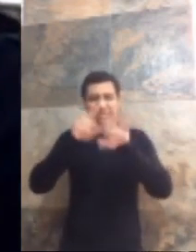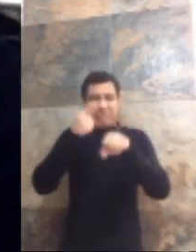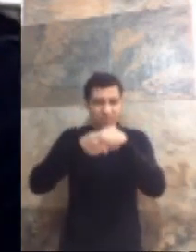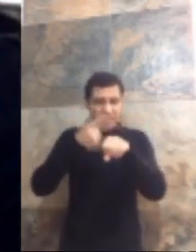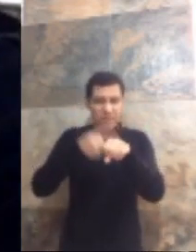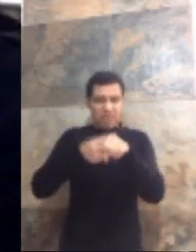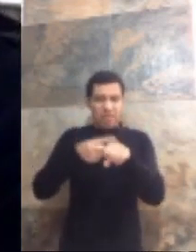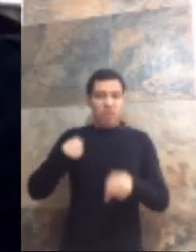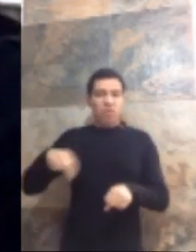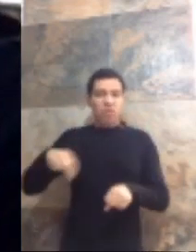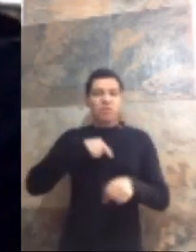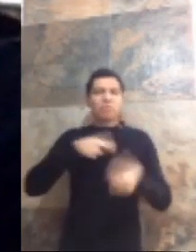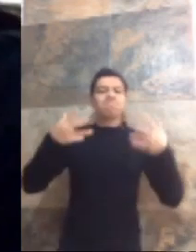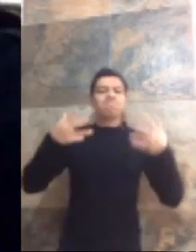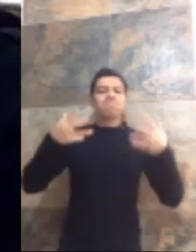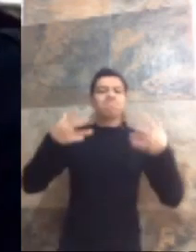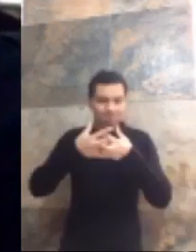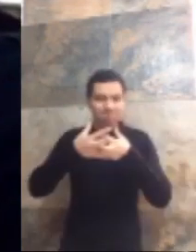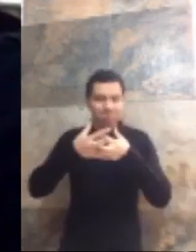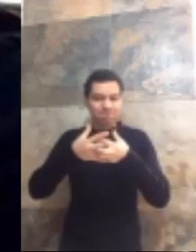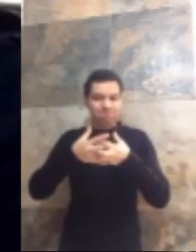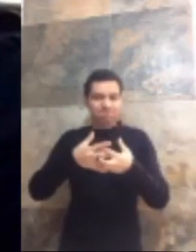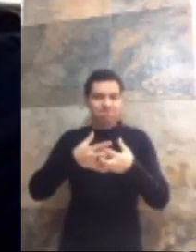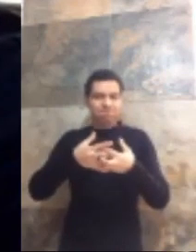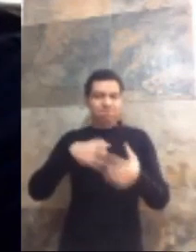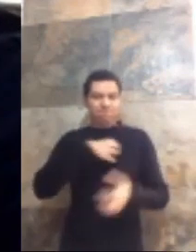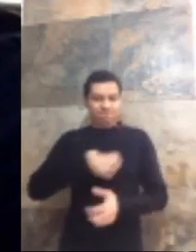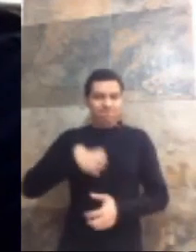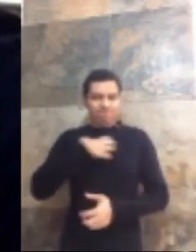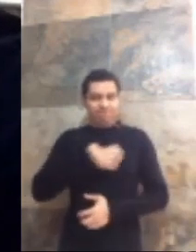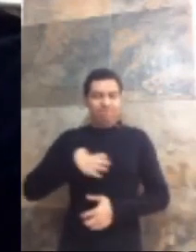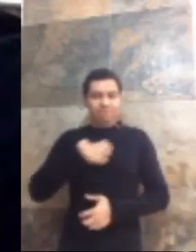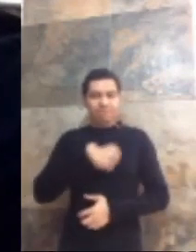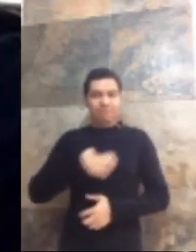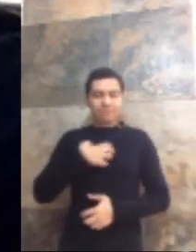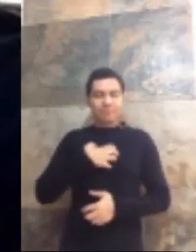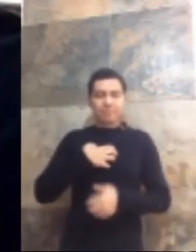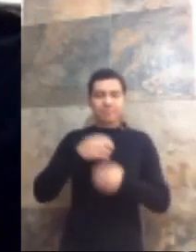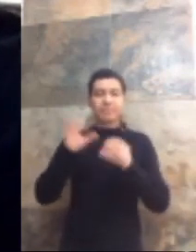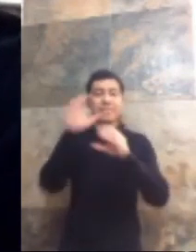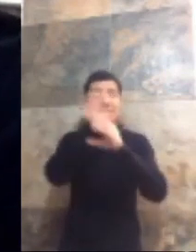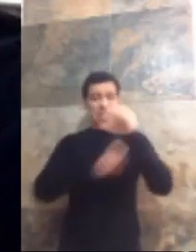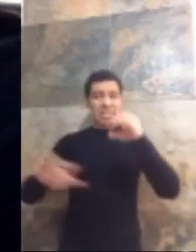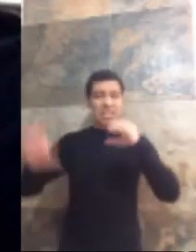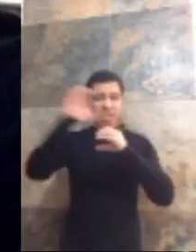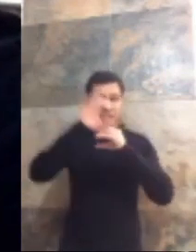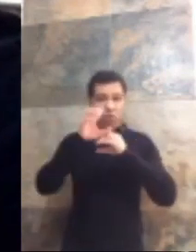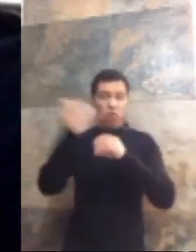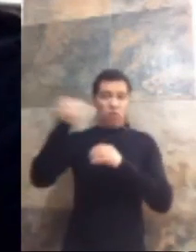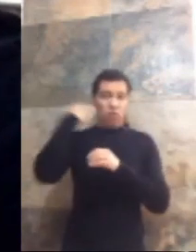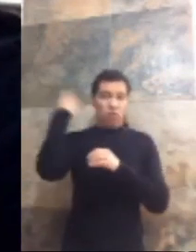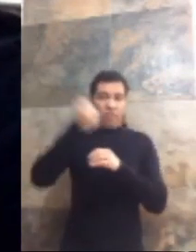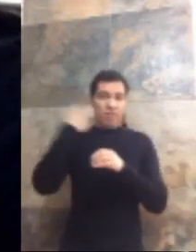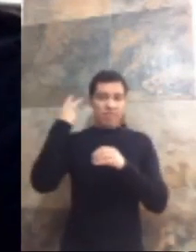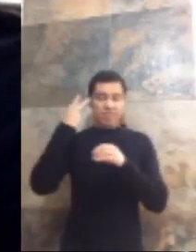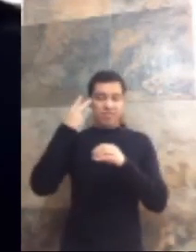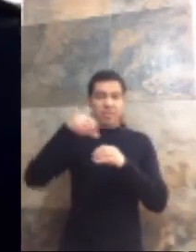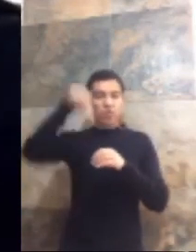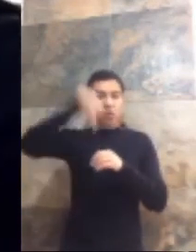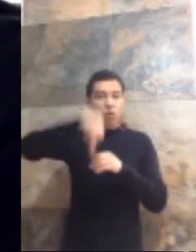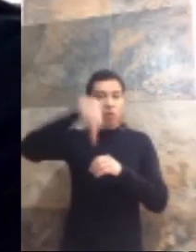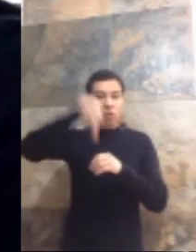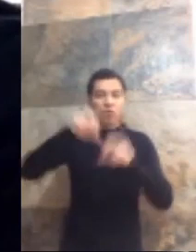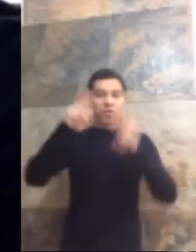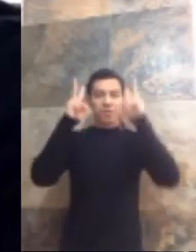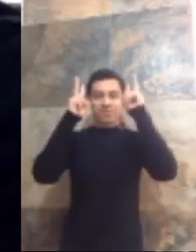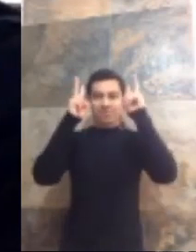ciclo de 5 conferencias. La primera la tuvimos la semana pasada con la doctora Silvia Morales Chainé y en esta ocasión tenemos